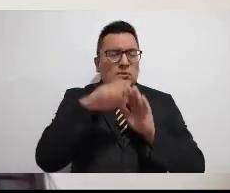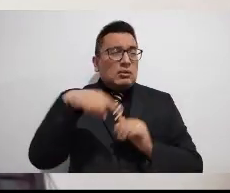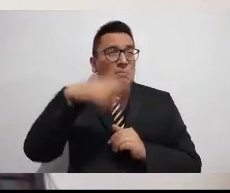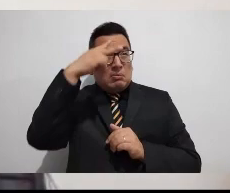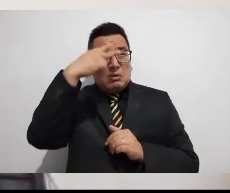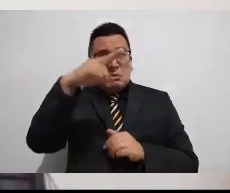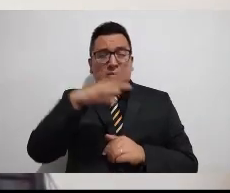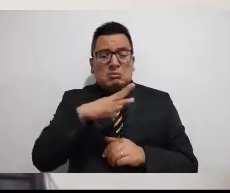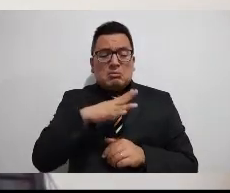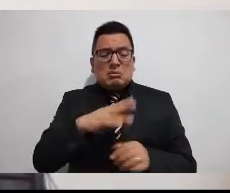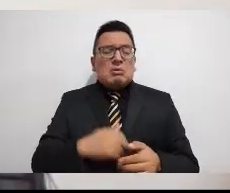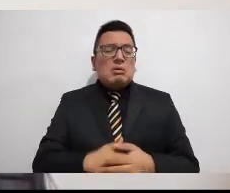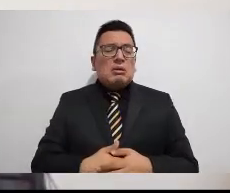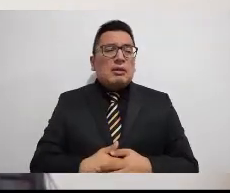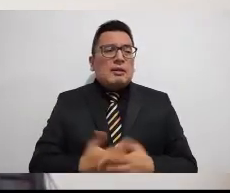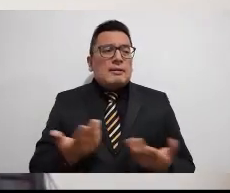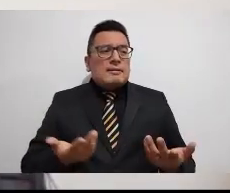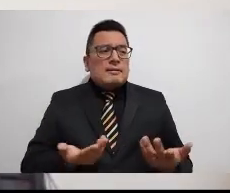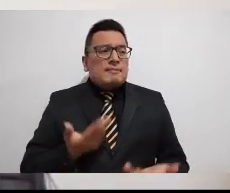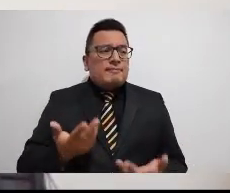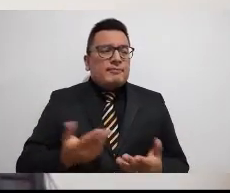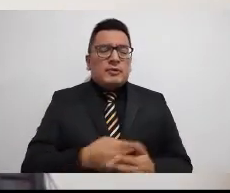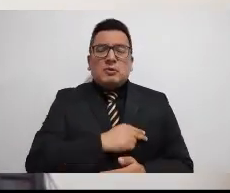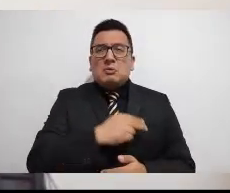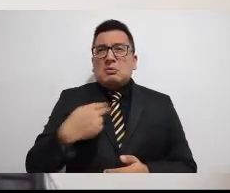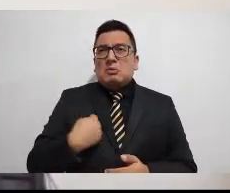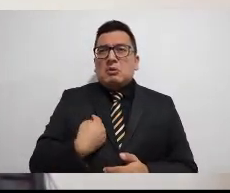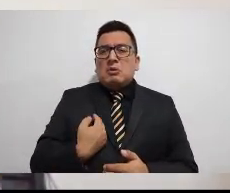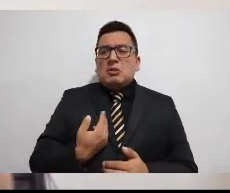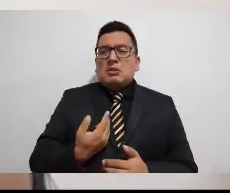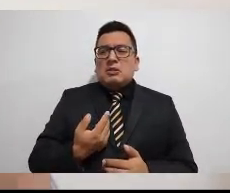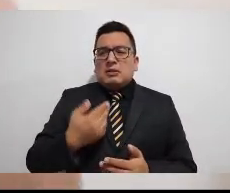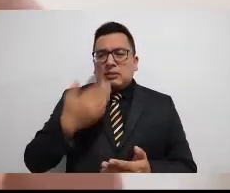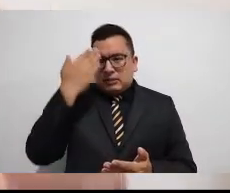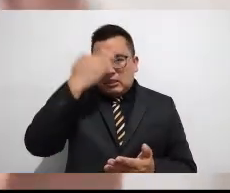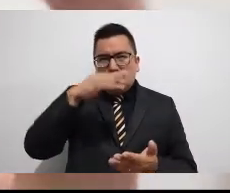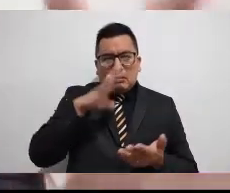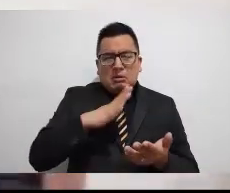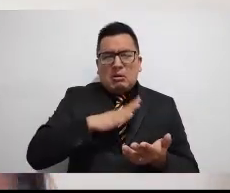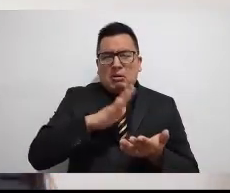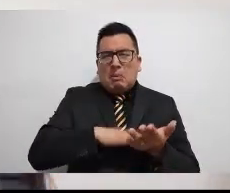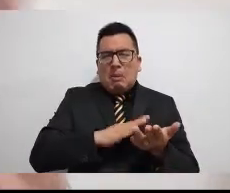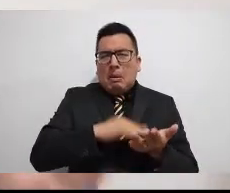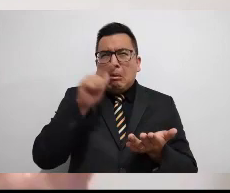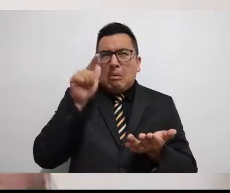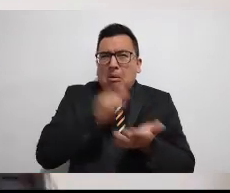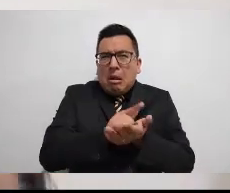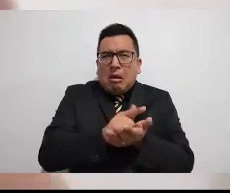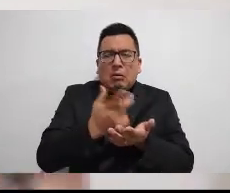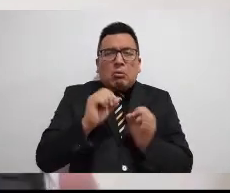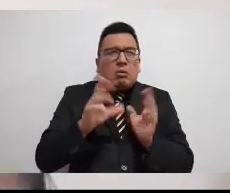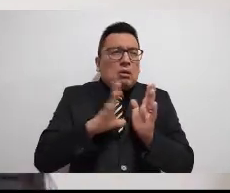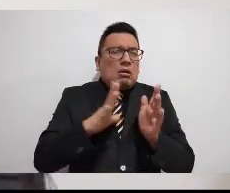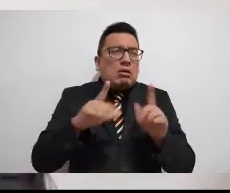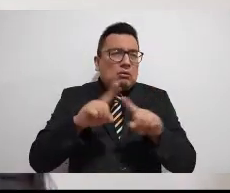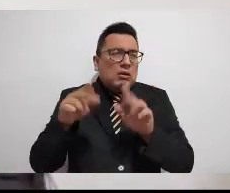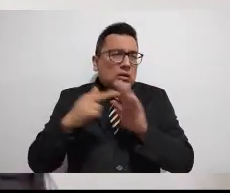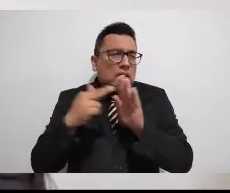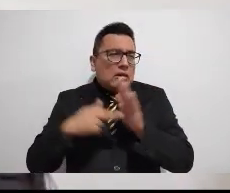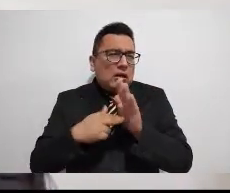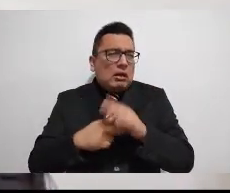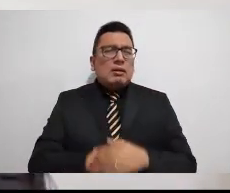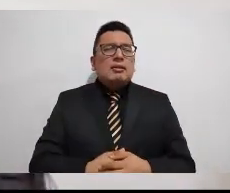un sistema, digamos, documentalmente, ¿no? En la Constitución y todos los documentos ratificados por el